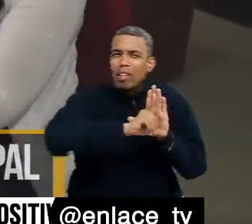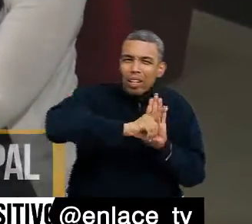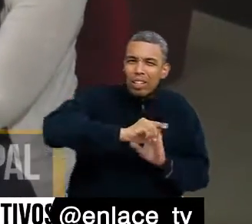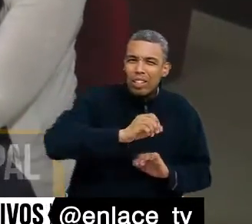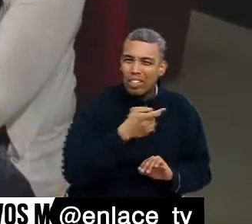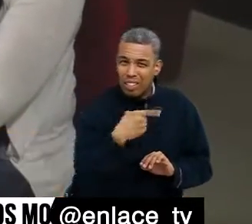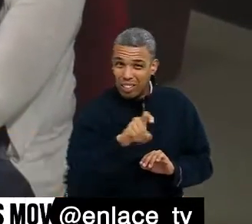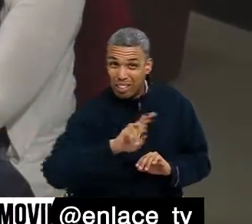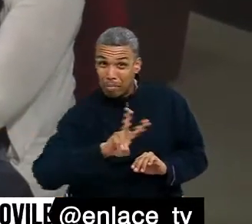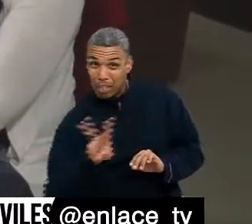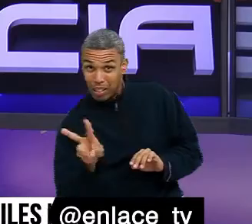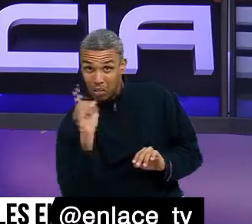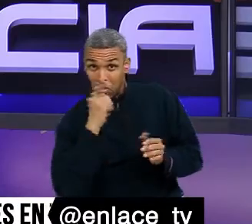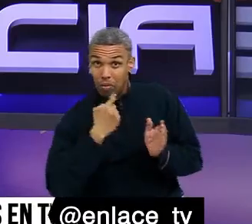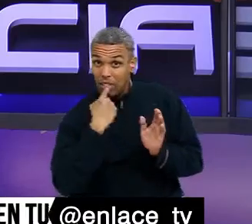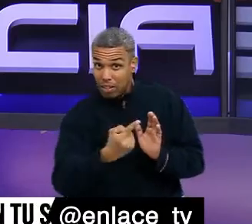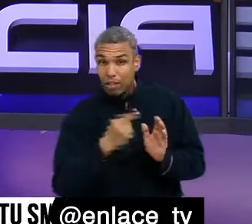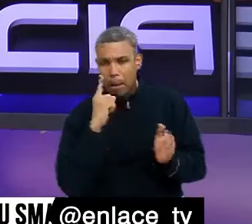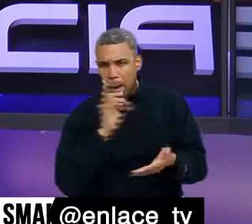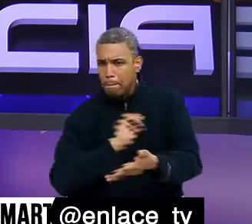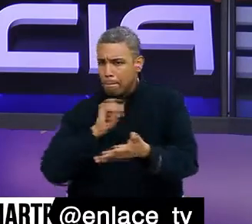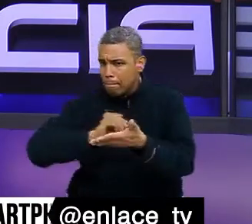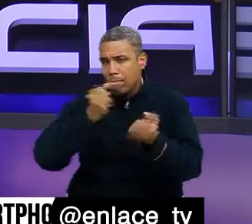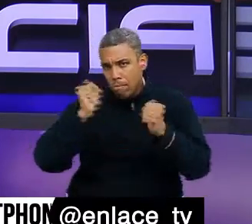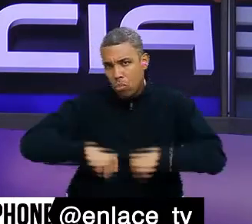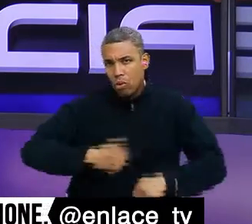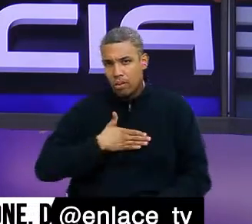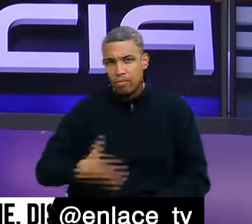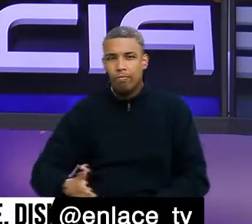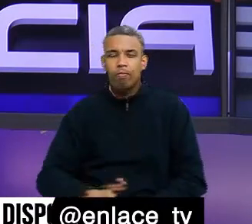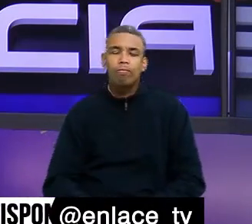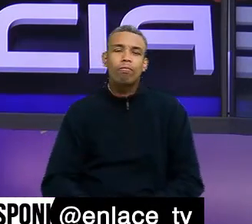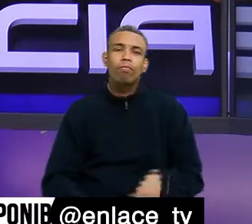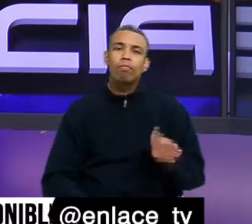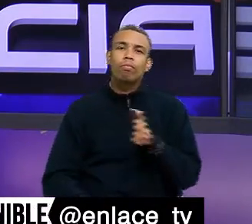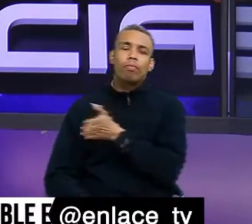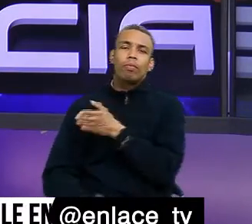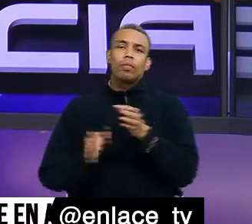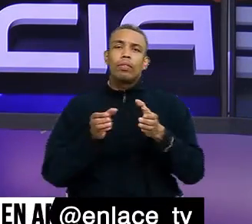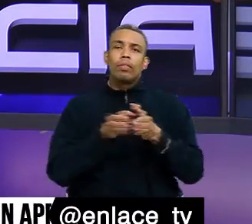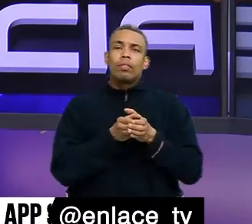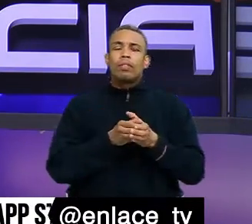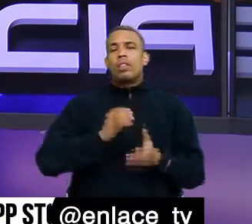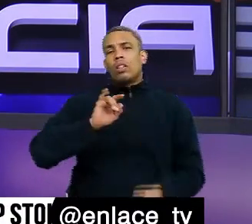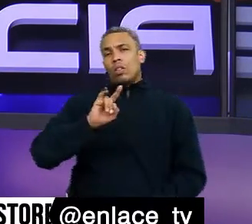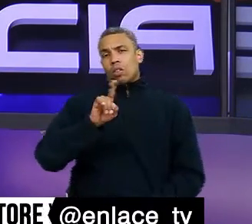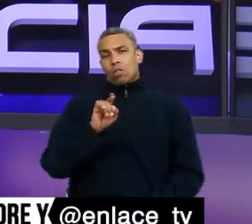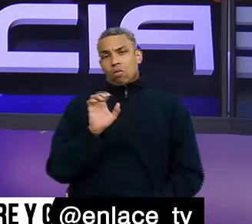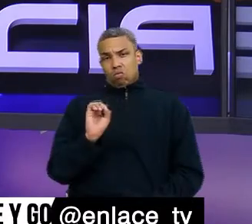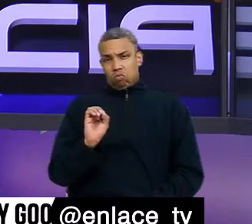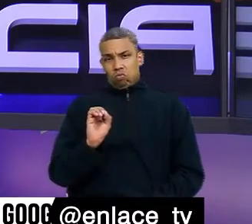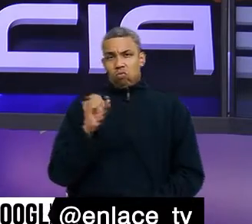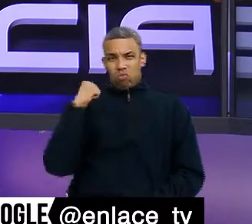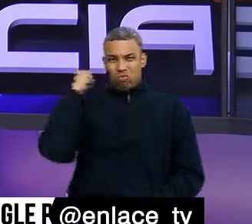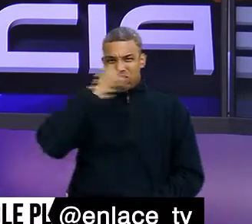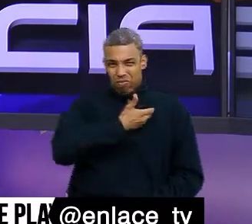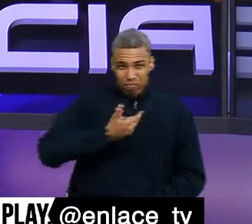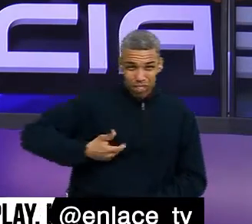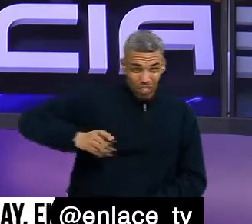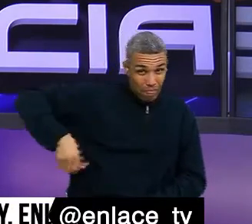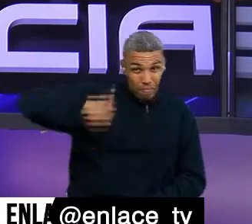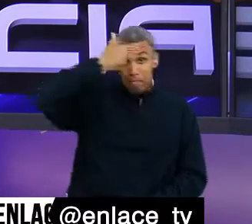de 2013. Y el presidente de la Unión Sindical Obrera Uso Nacional, César Loza, se refiere en